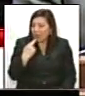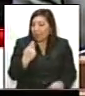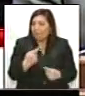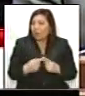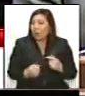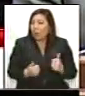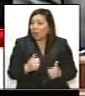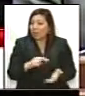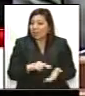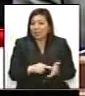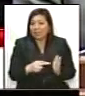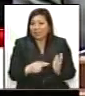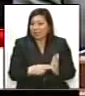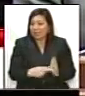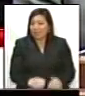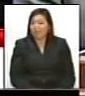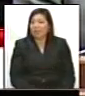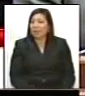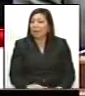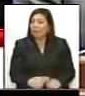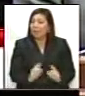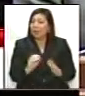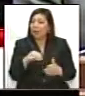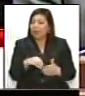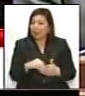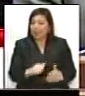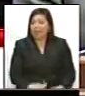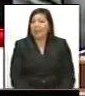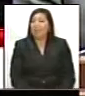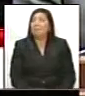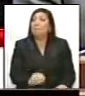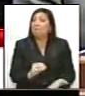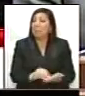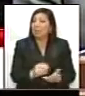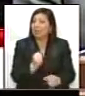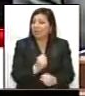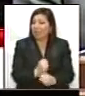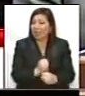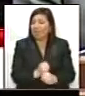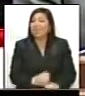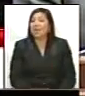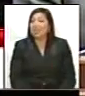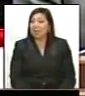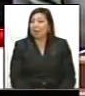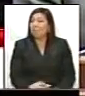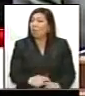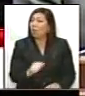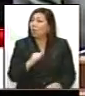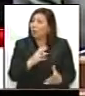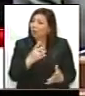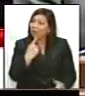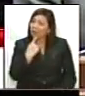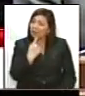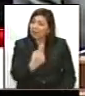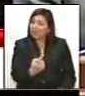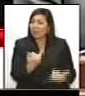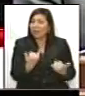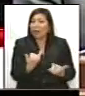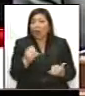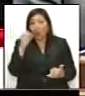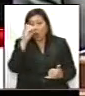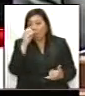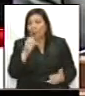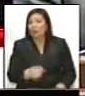cual implica servicios que luego dan empleo inmediatamente. Pero yo quería hablar en esta